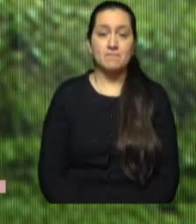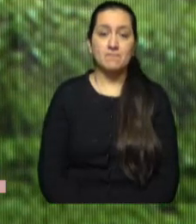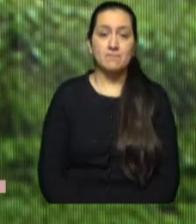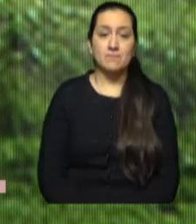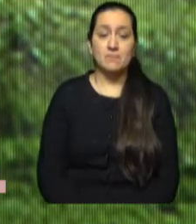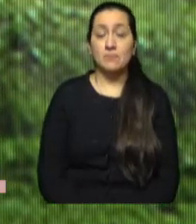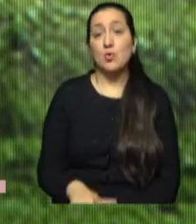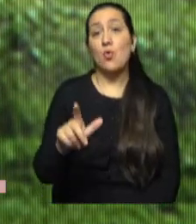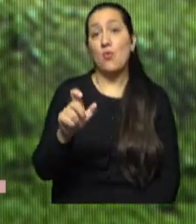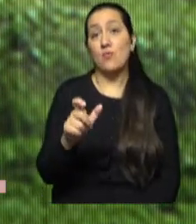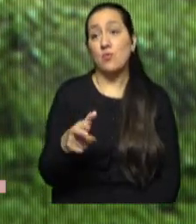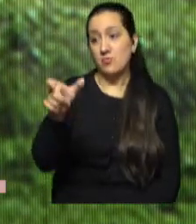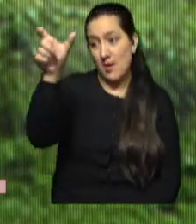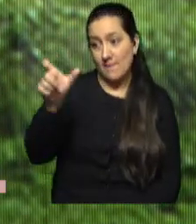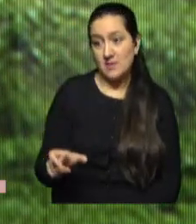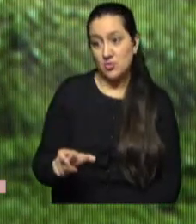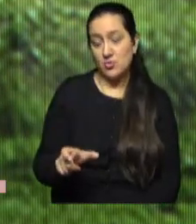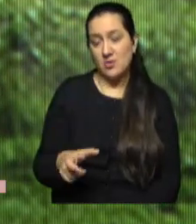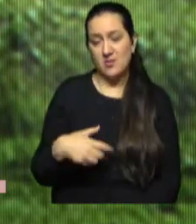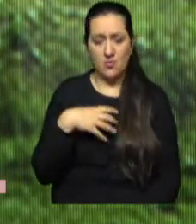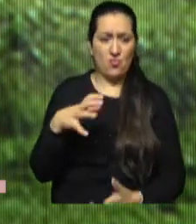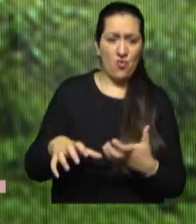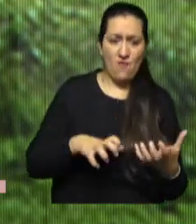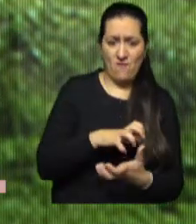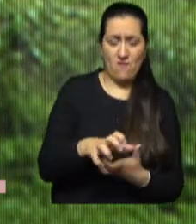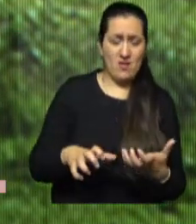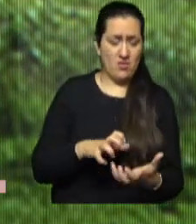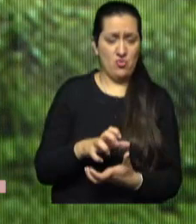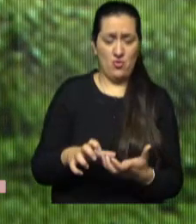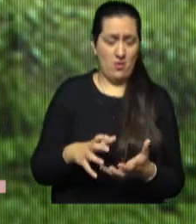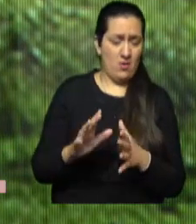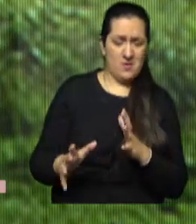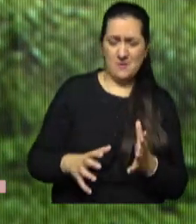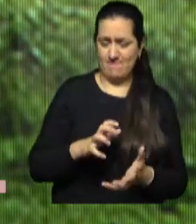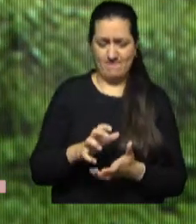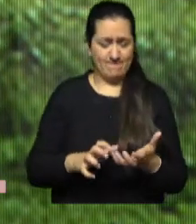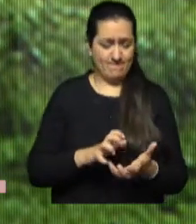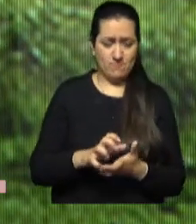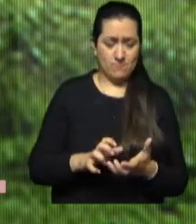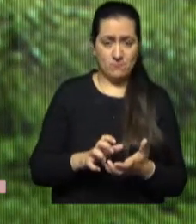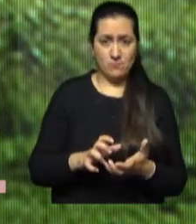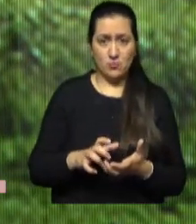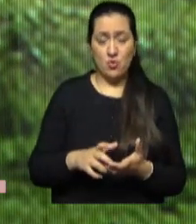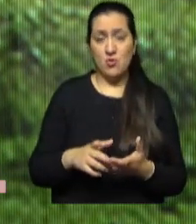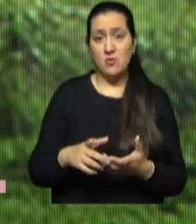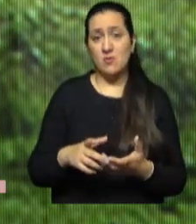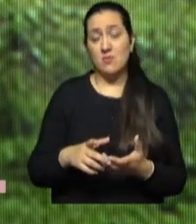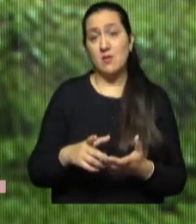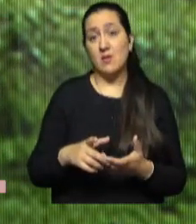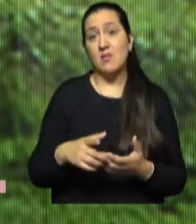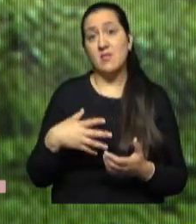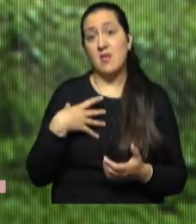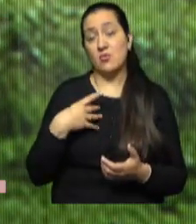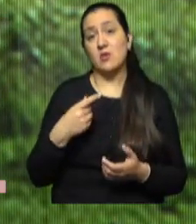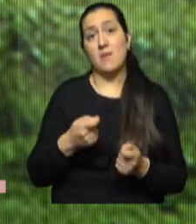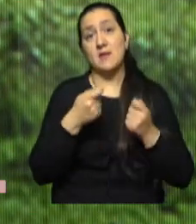evidentemente cuando una persona está con un conflicto de confianza tal vez con un conflicto así con el con el órgano que dirige el instituto y